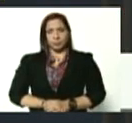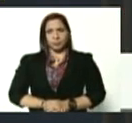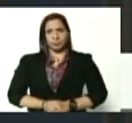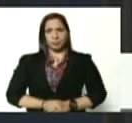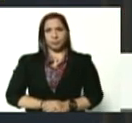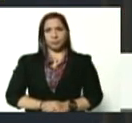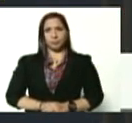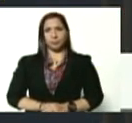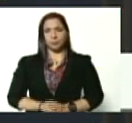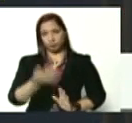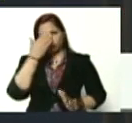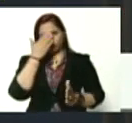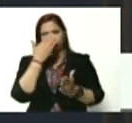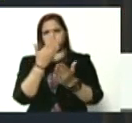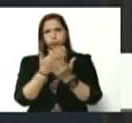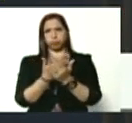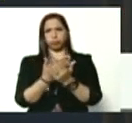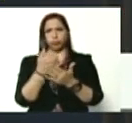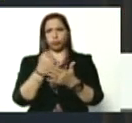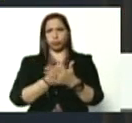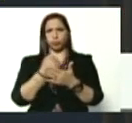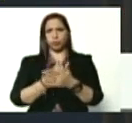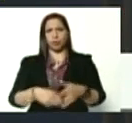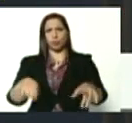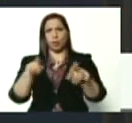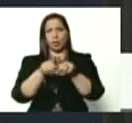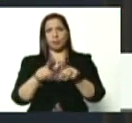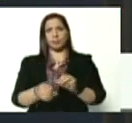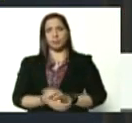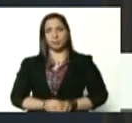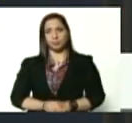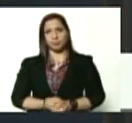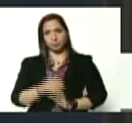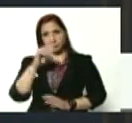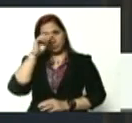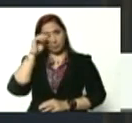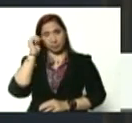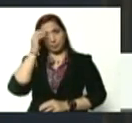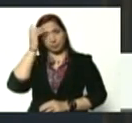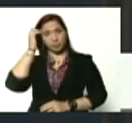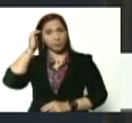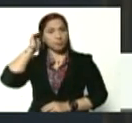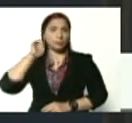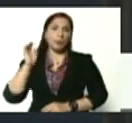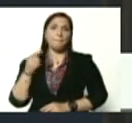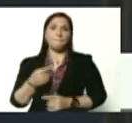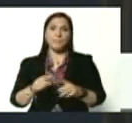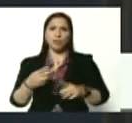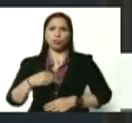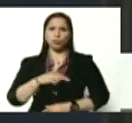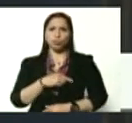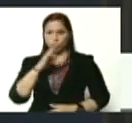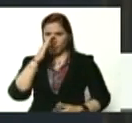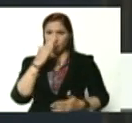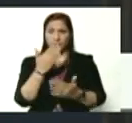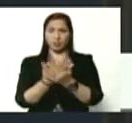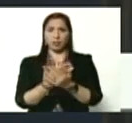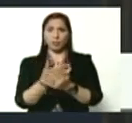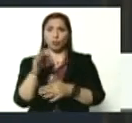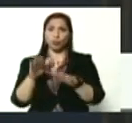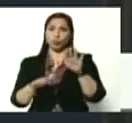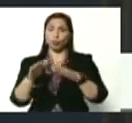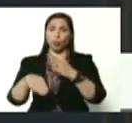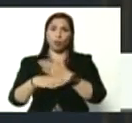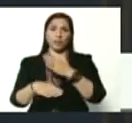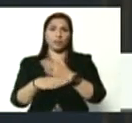y ponerlos al frente en una noche en una lucha muy parecida pero nos enfrentamos aún al imperio más poderoso de todos los